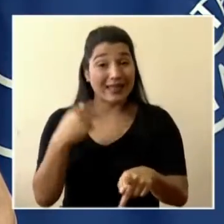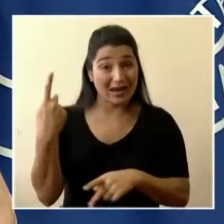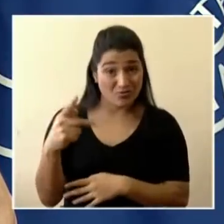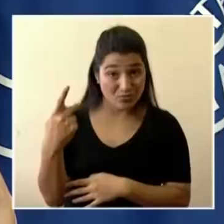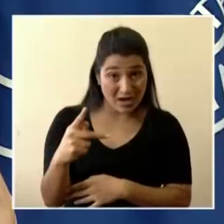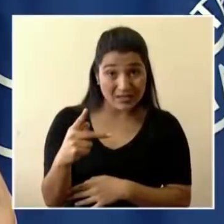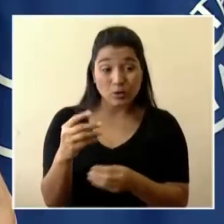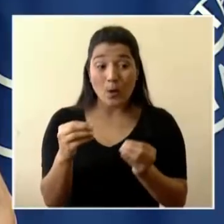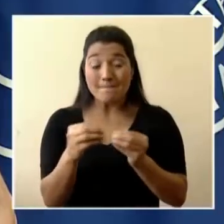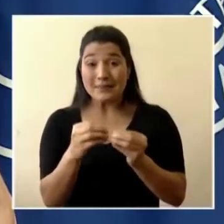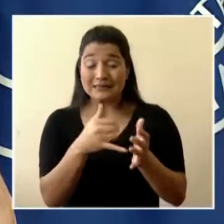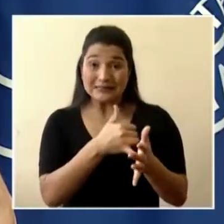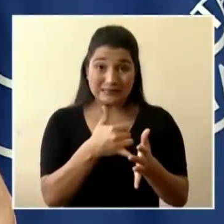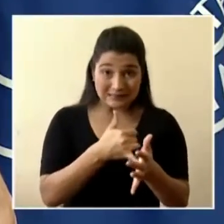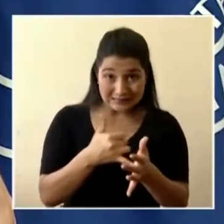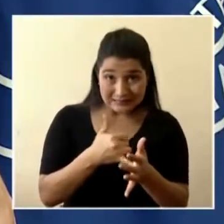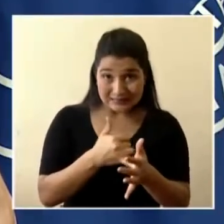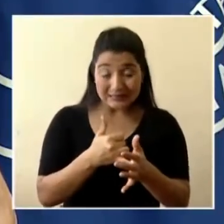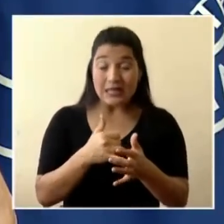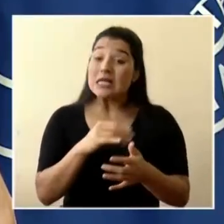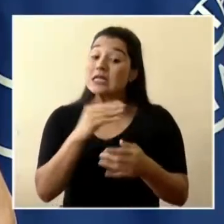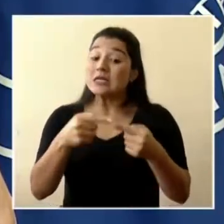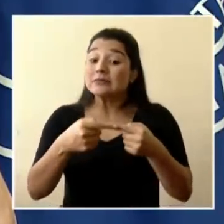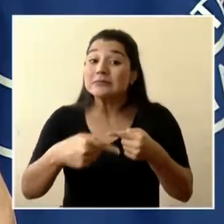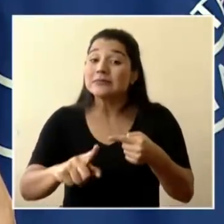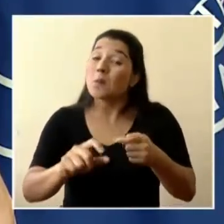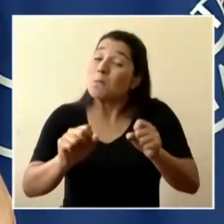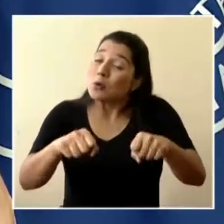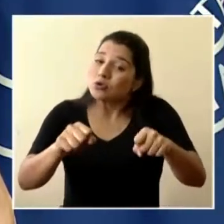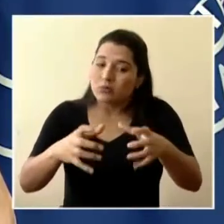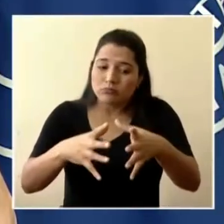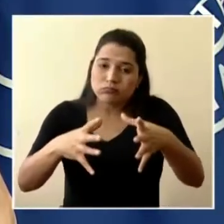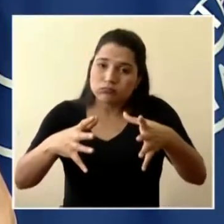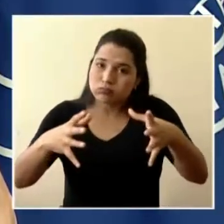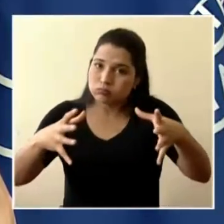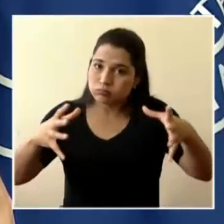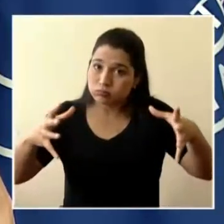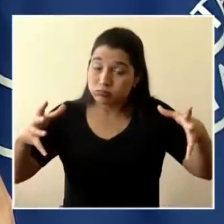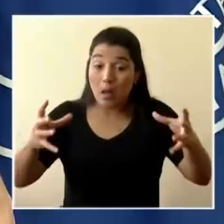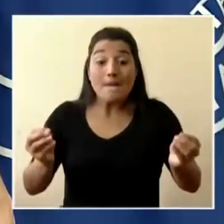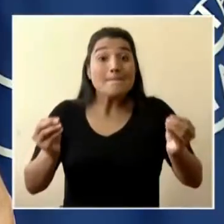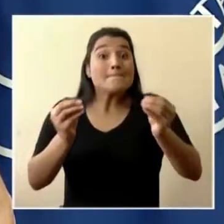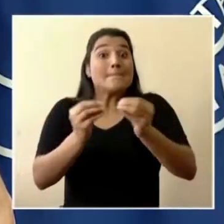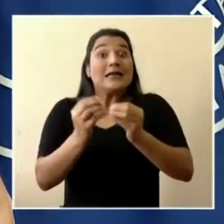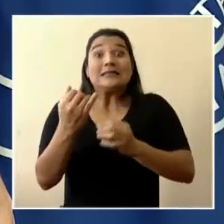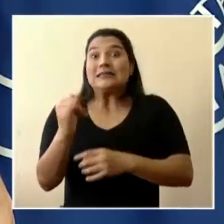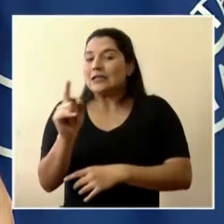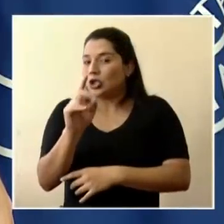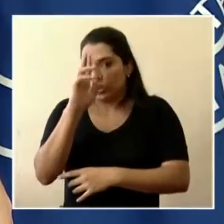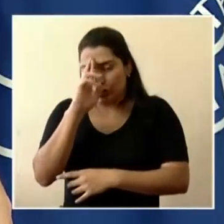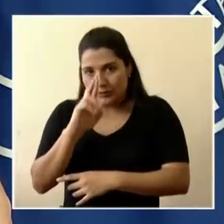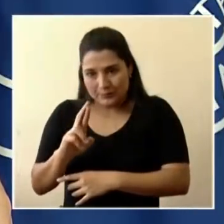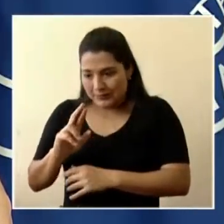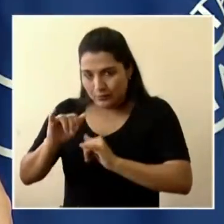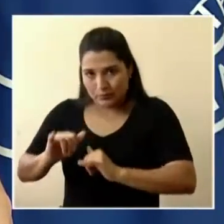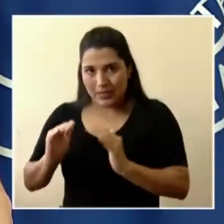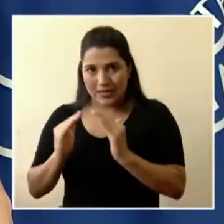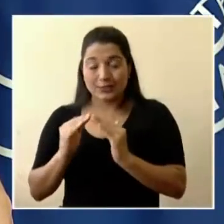de casos en los siguientes días y especialmente si no se sigue con la disciplina. Y yo insisto, yo